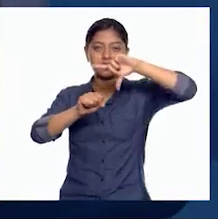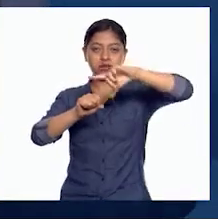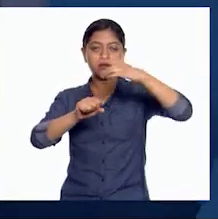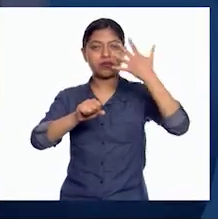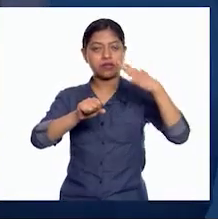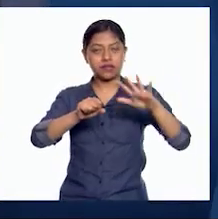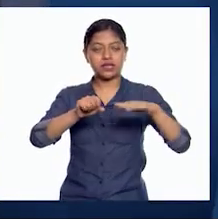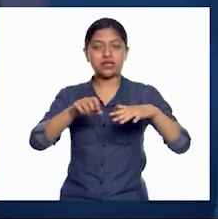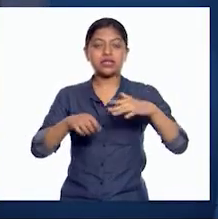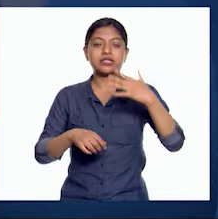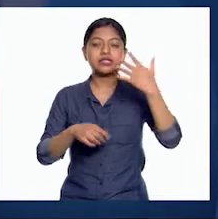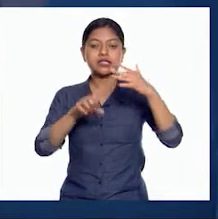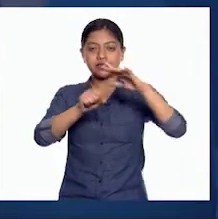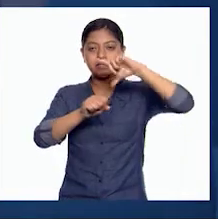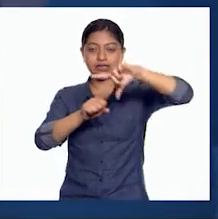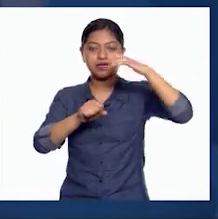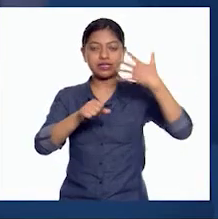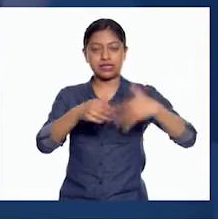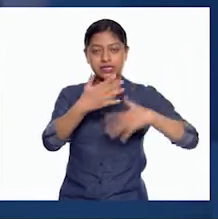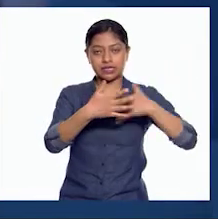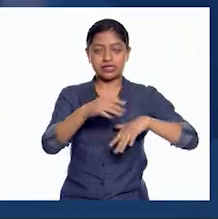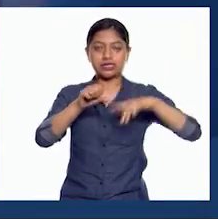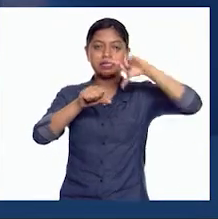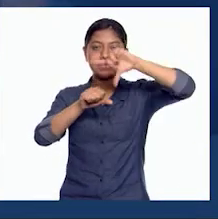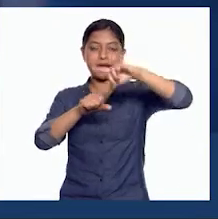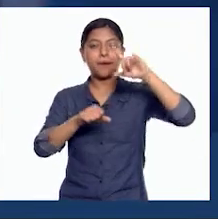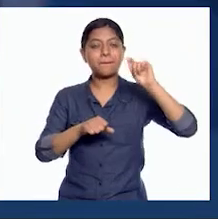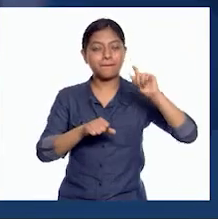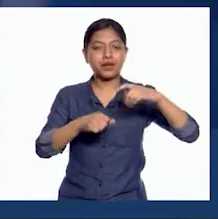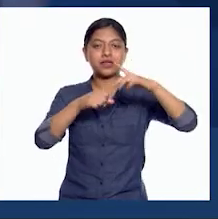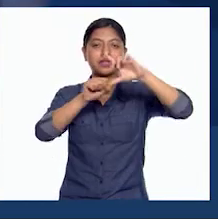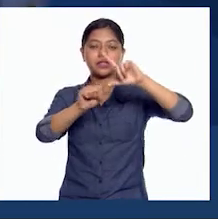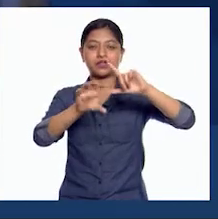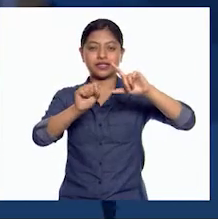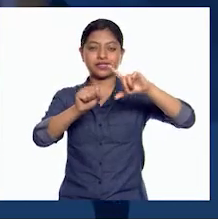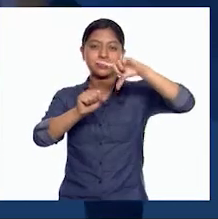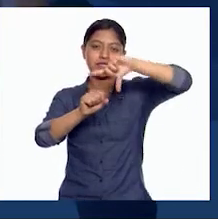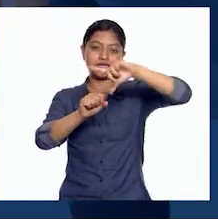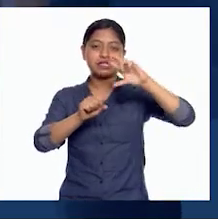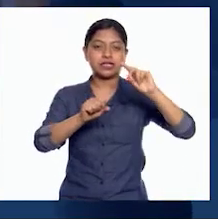pesos, 15 pesos, 20 pesos, 30